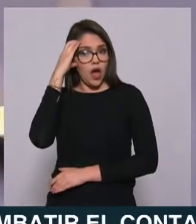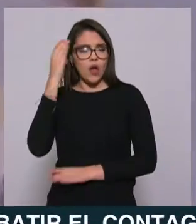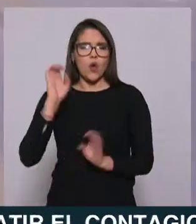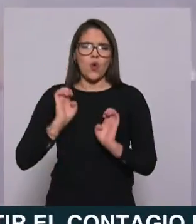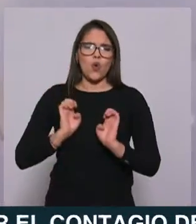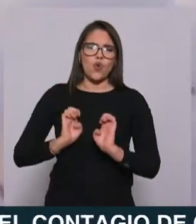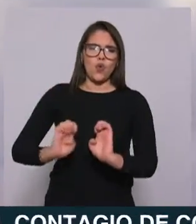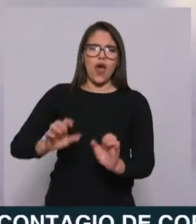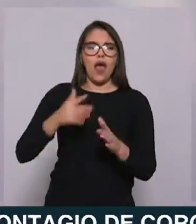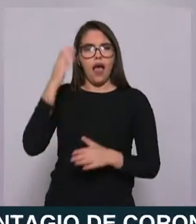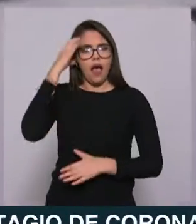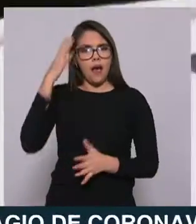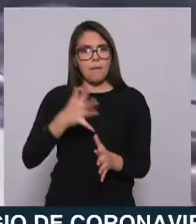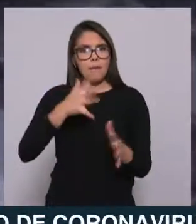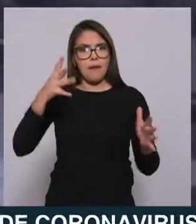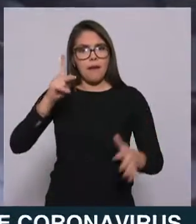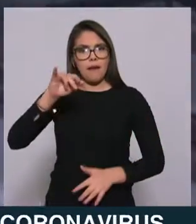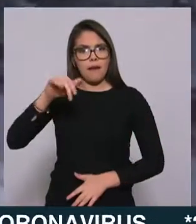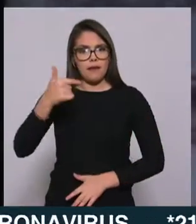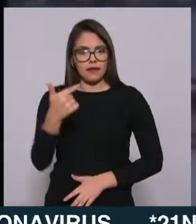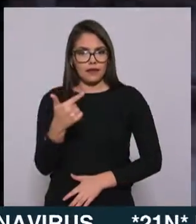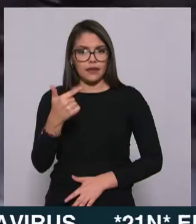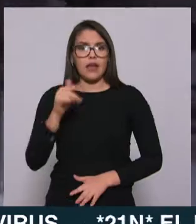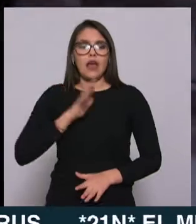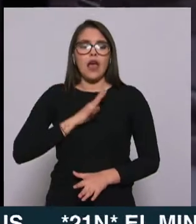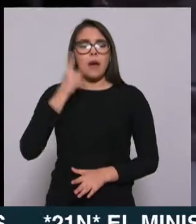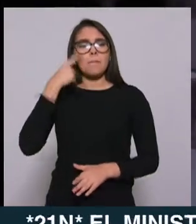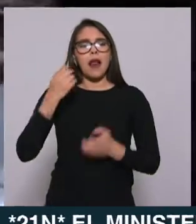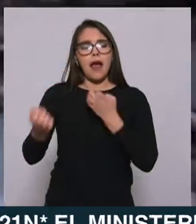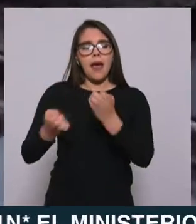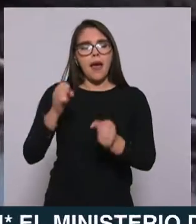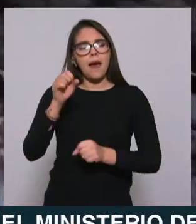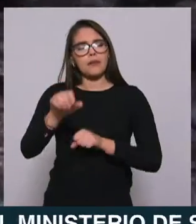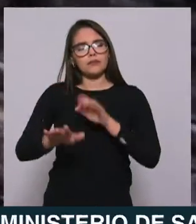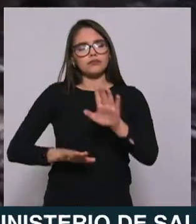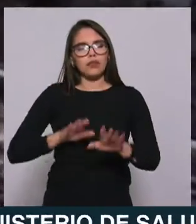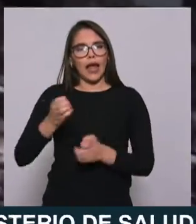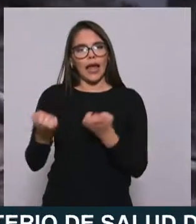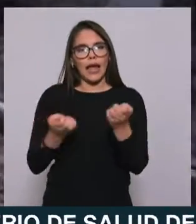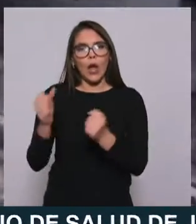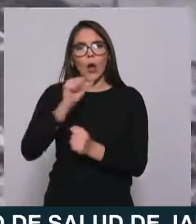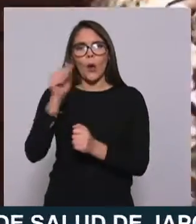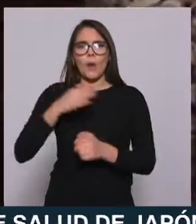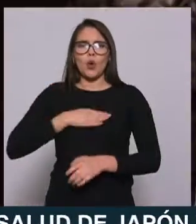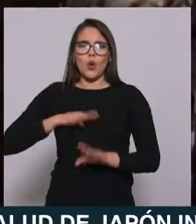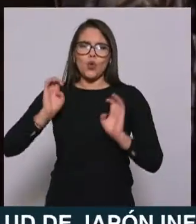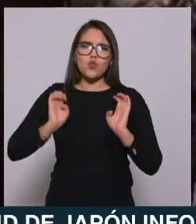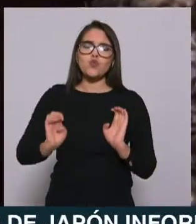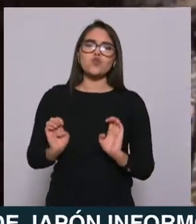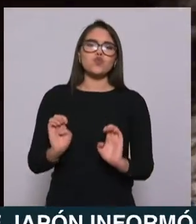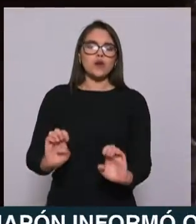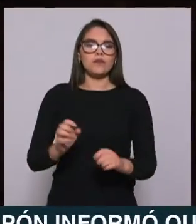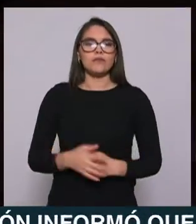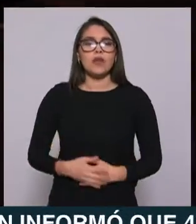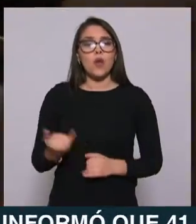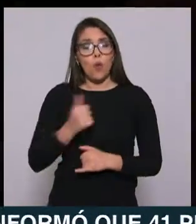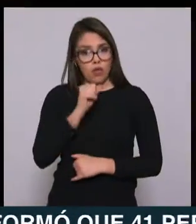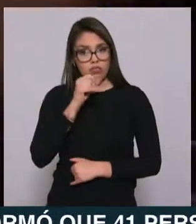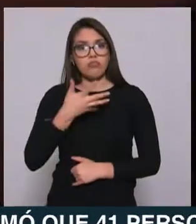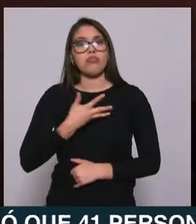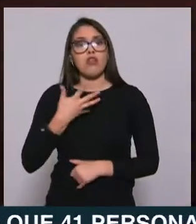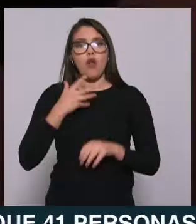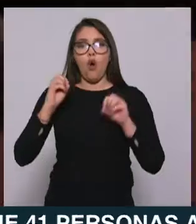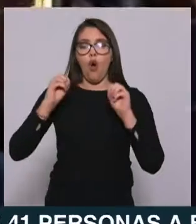cama king size, caminadora y un lujoso baño propio con regadera. Tiene además una elegante oficina con